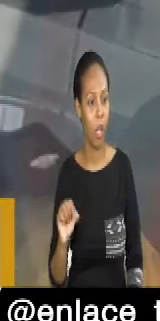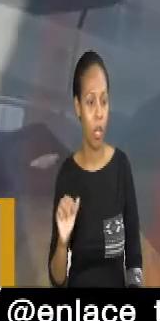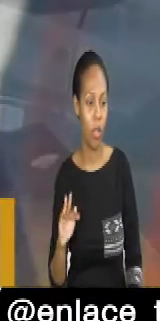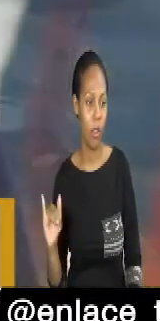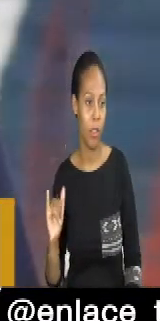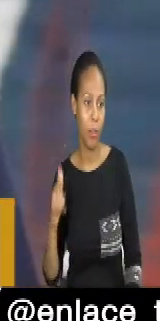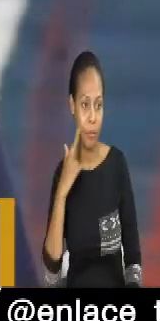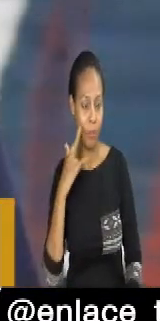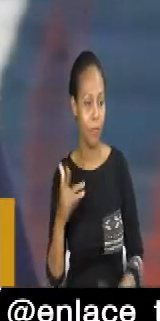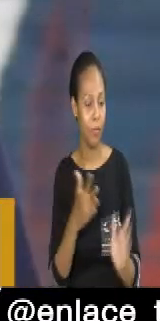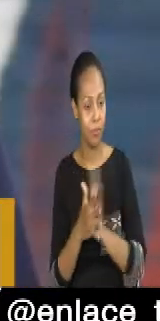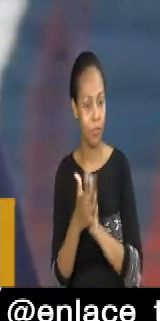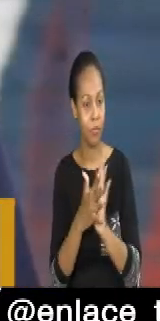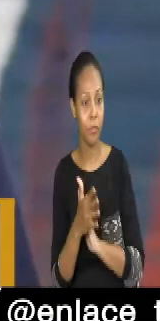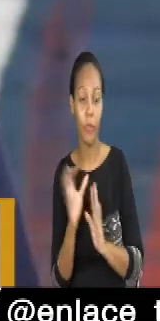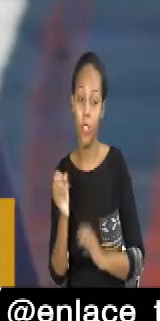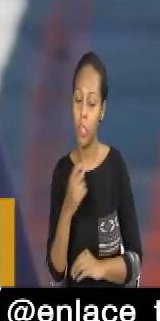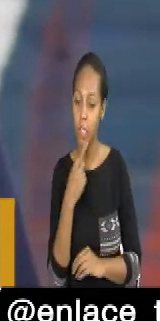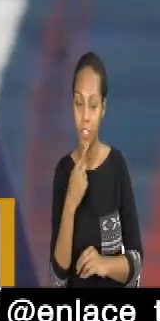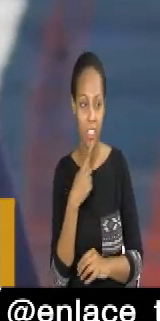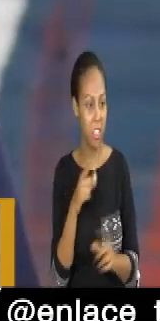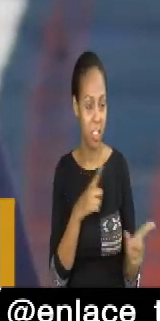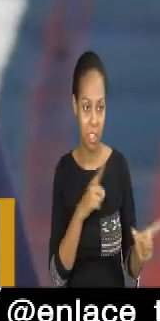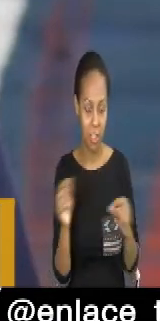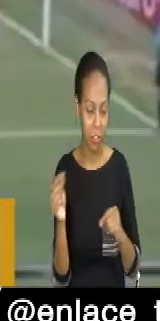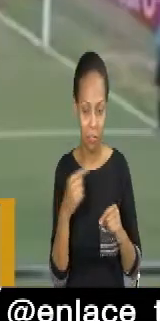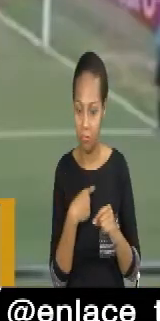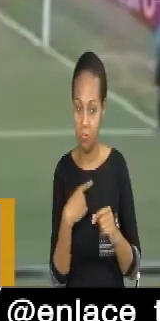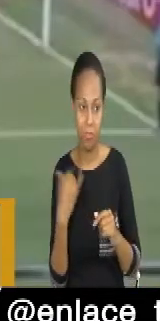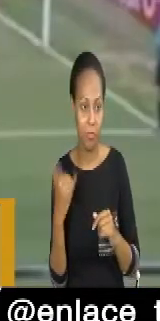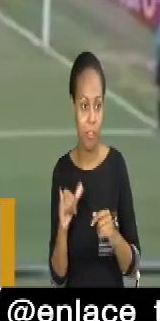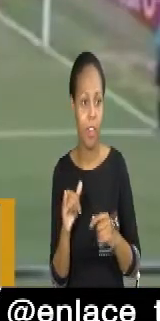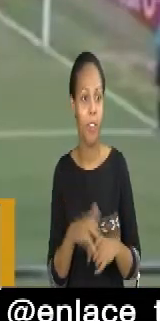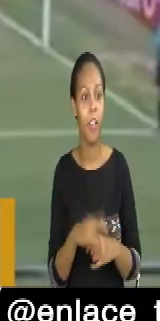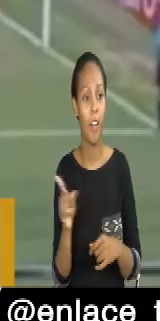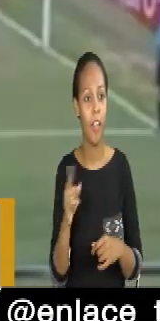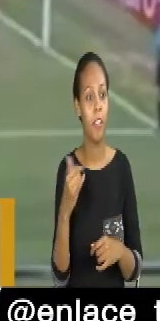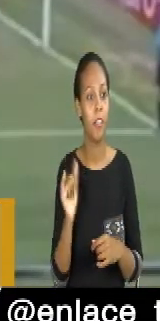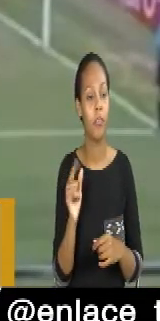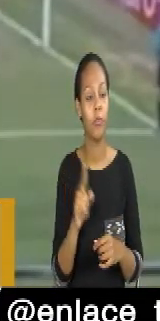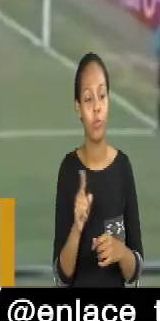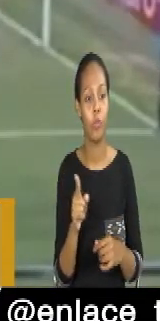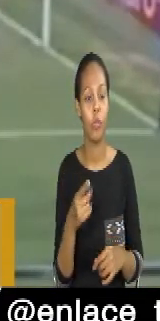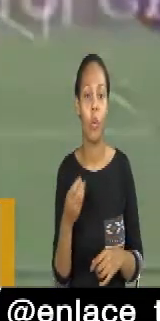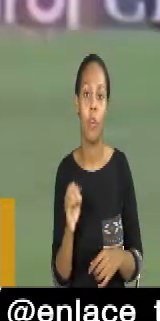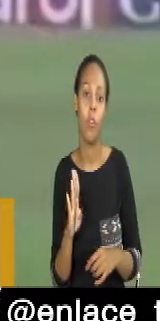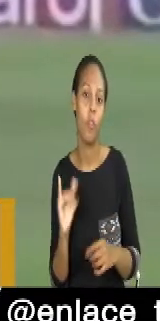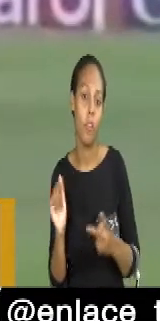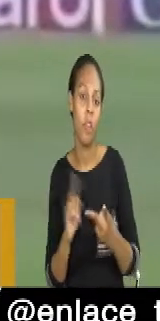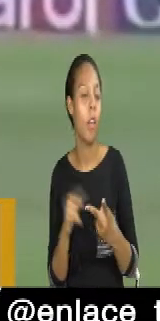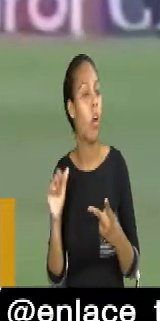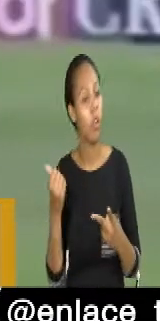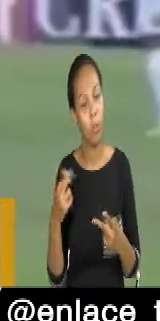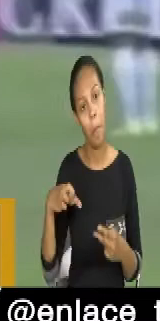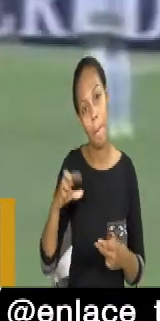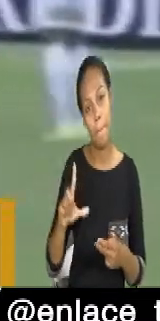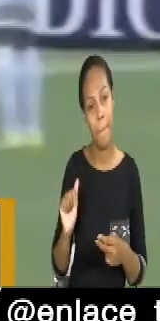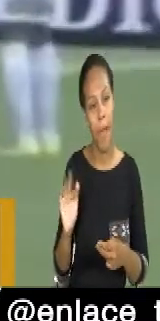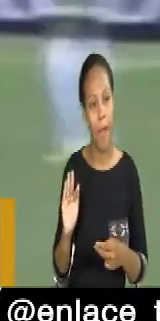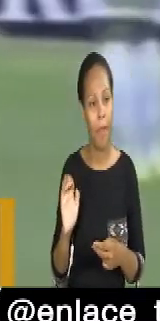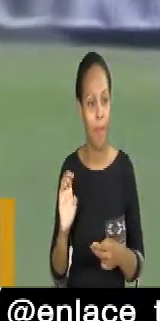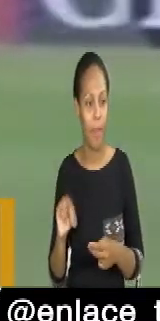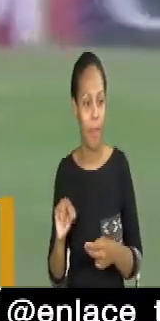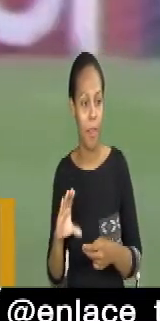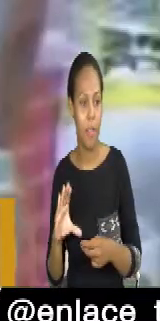según él, está listo para ser titular. Angelotti surgió de las inferiores de Godoy Cruz y Platense de Argentina. Hizo su debut profesional en el